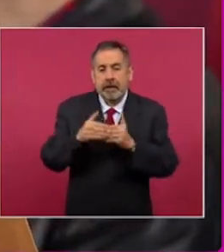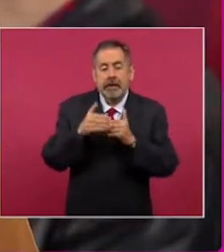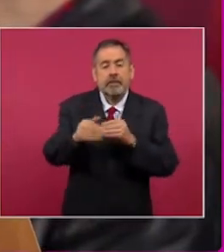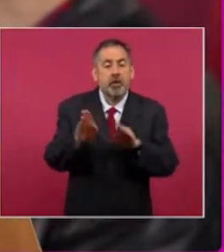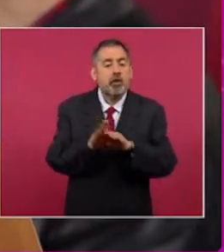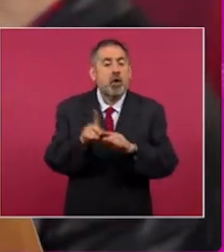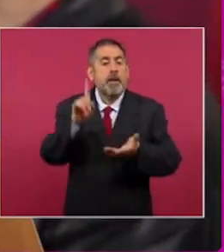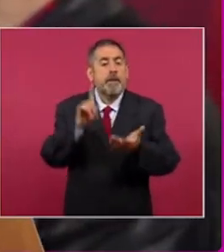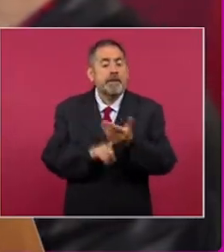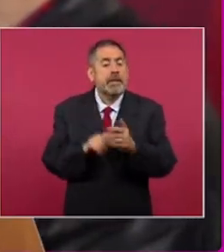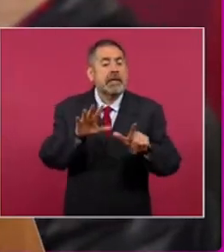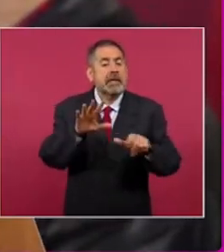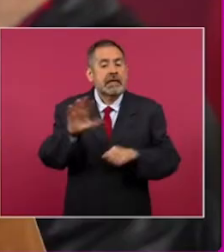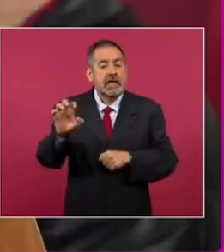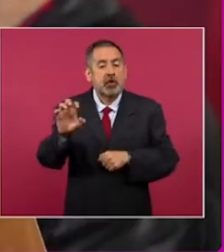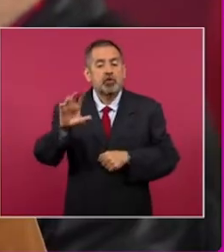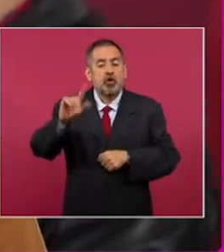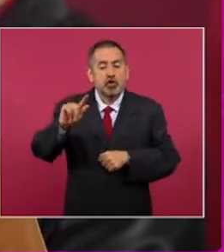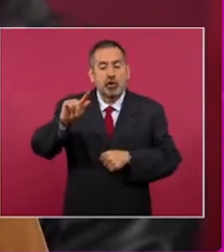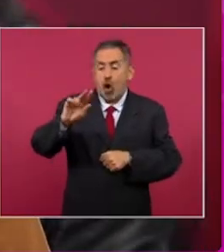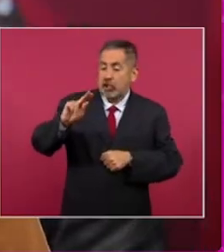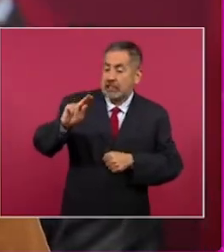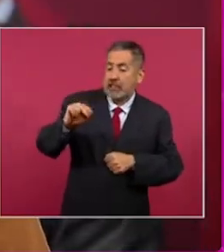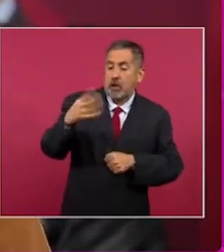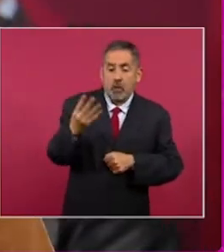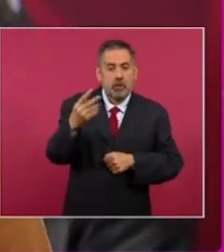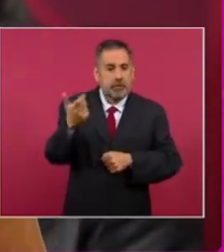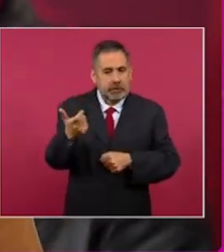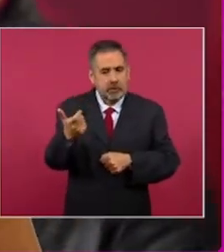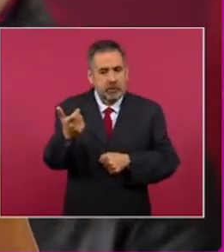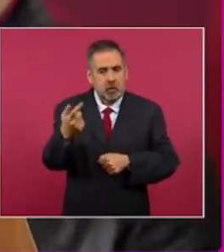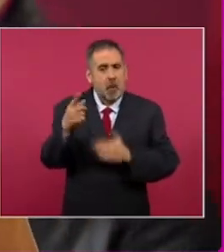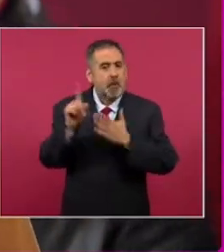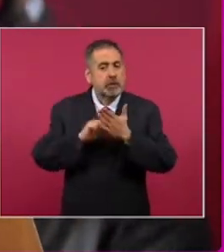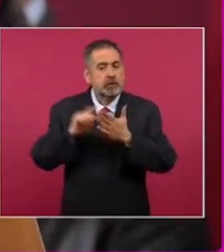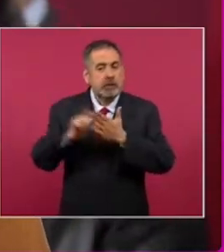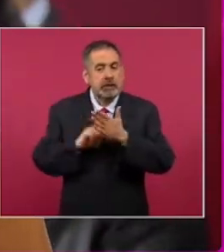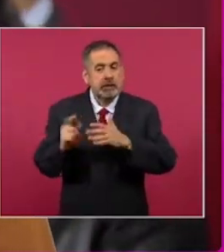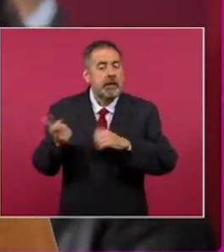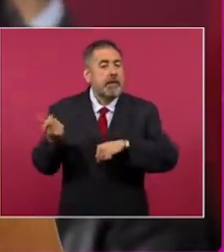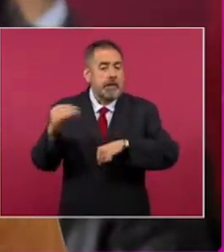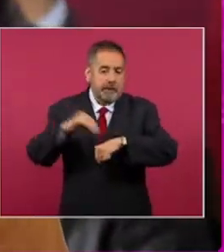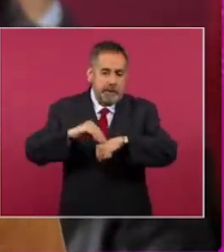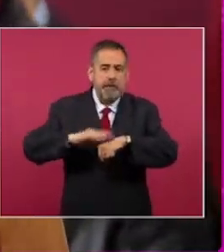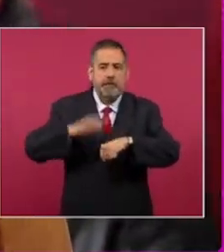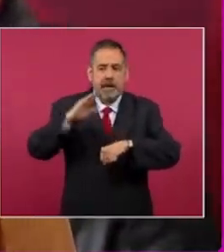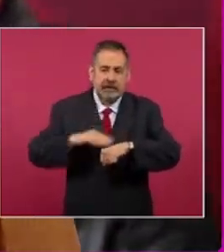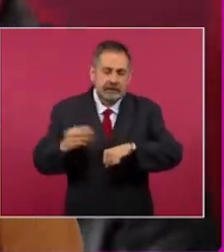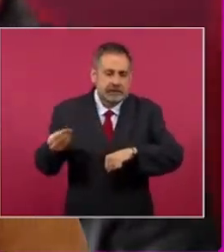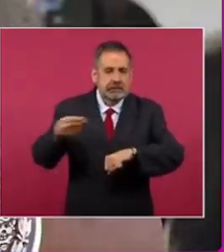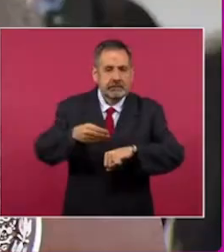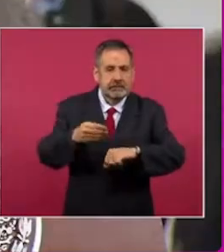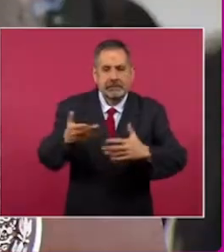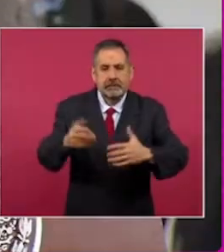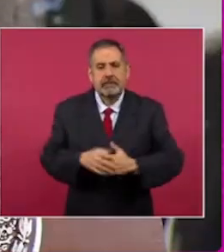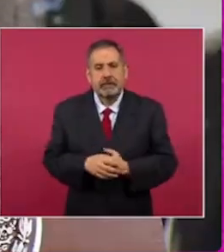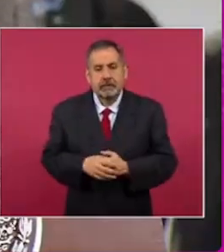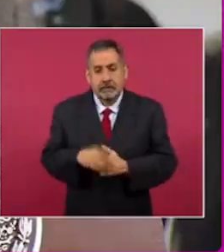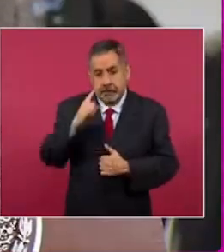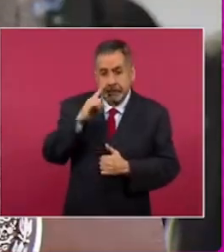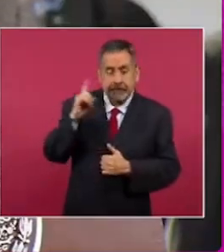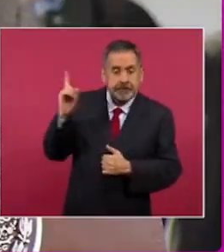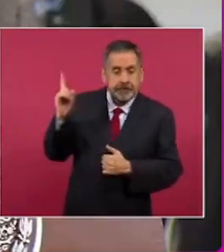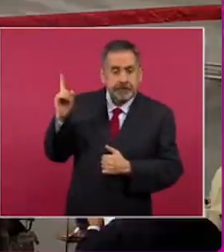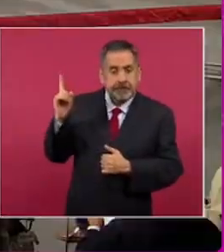de 1.584 pesos mensuales adicionales. Aquí, como pueden